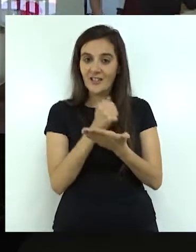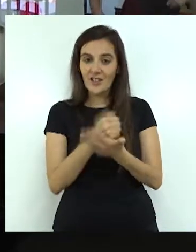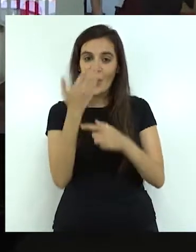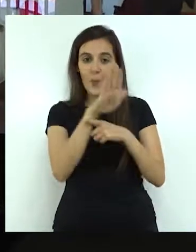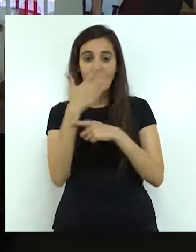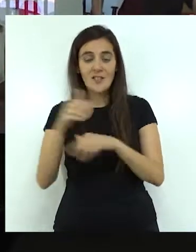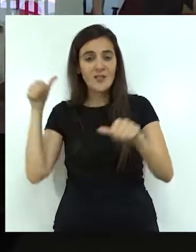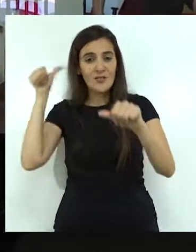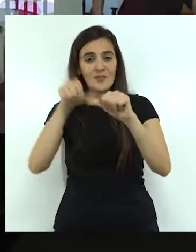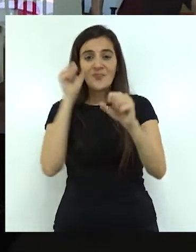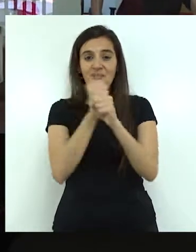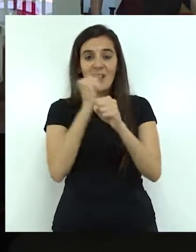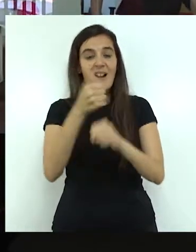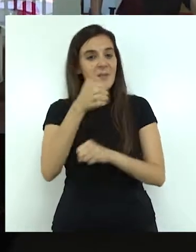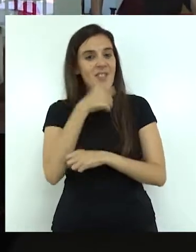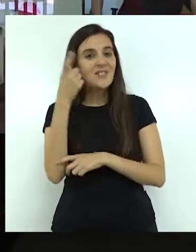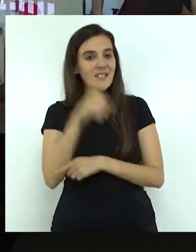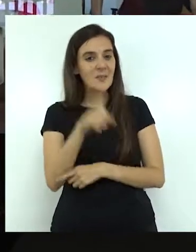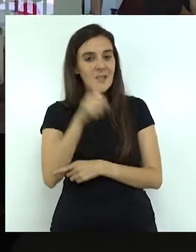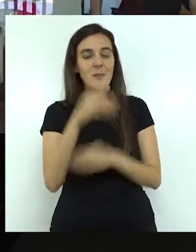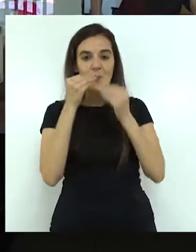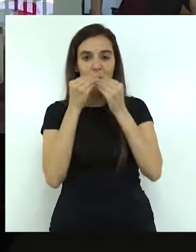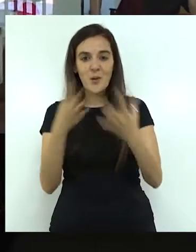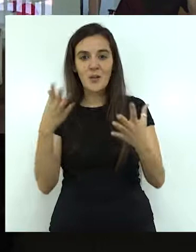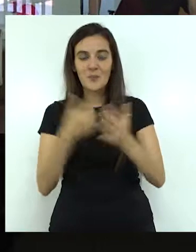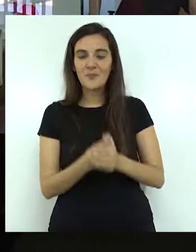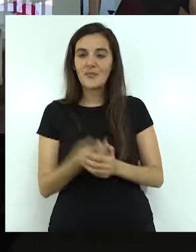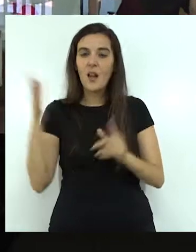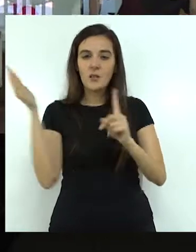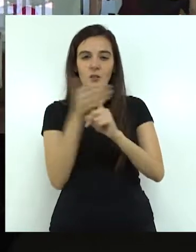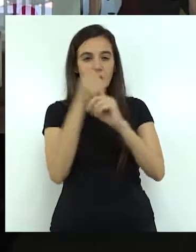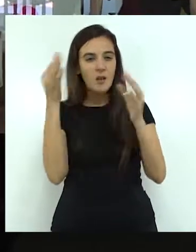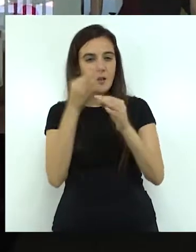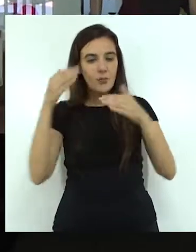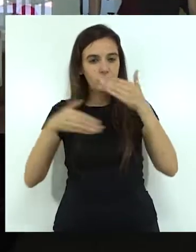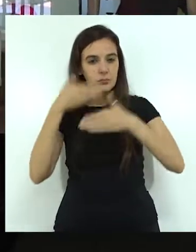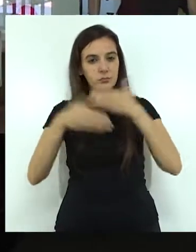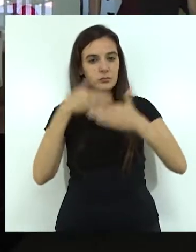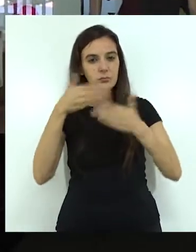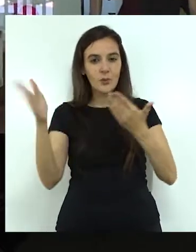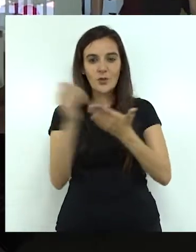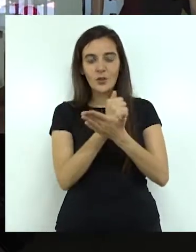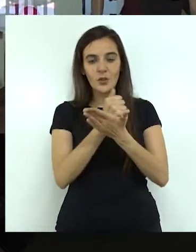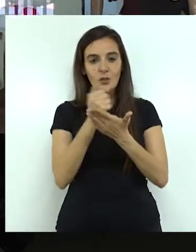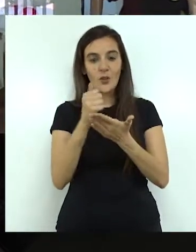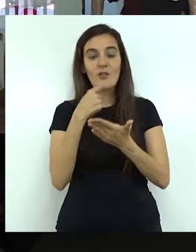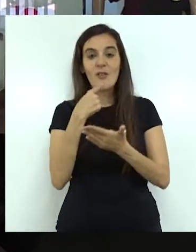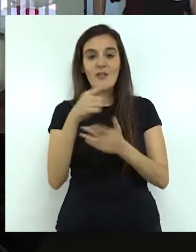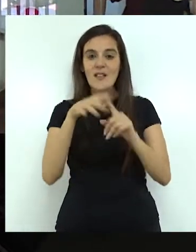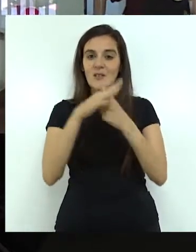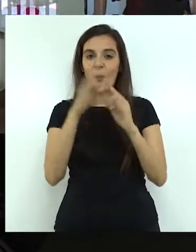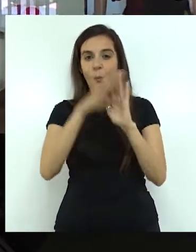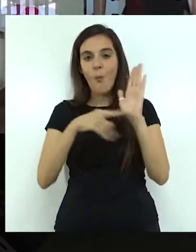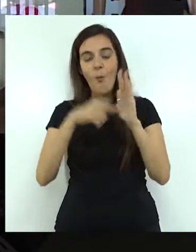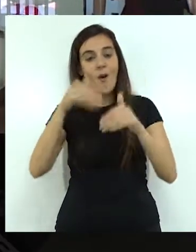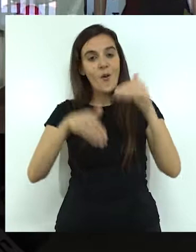y no puedes conseguir llevar adelante o sacar todo adelante lo que podamos de nuestro programa electoral que consideramos que